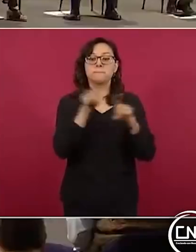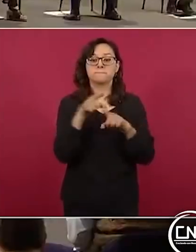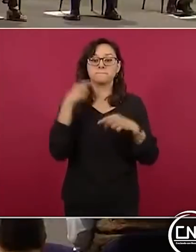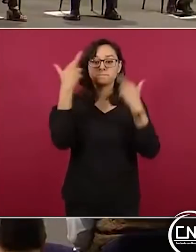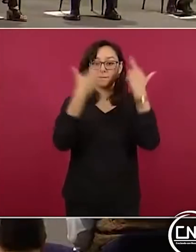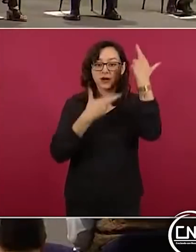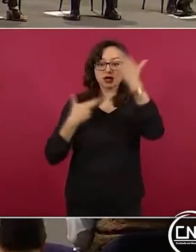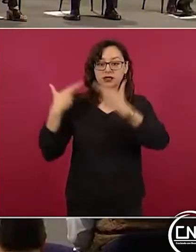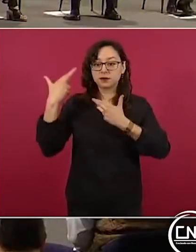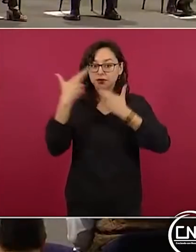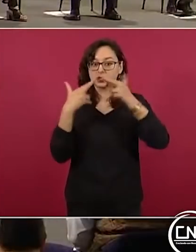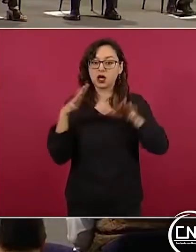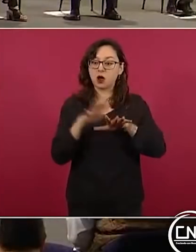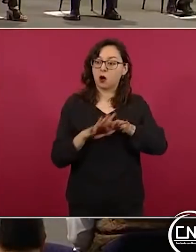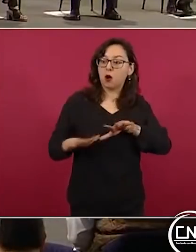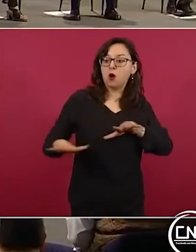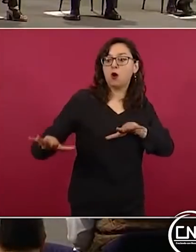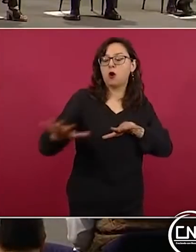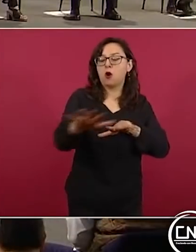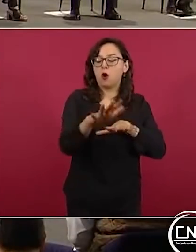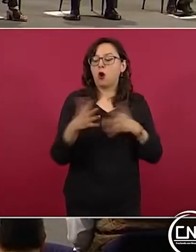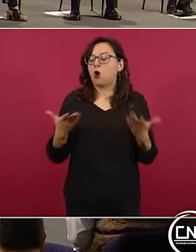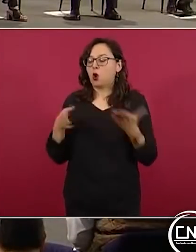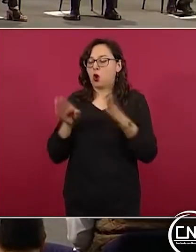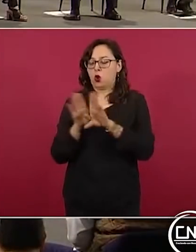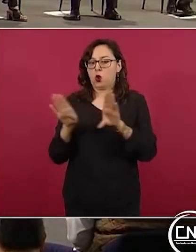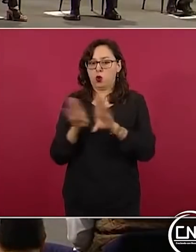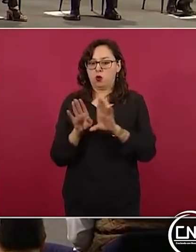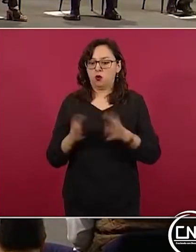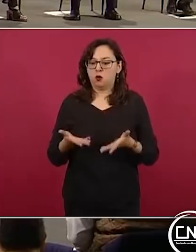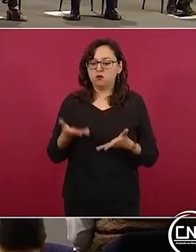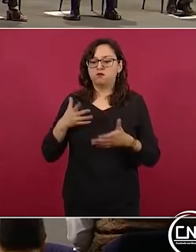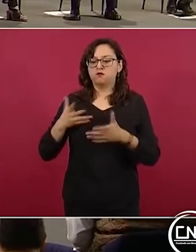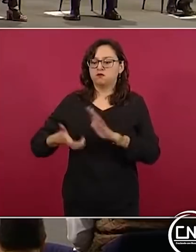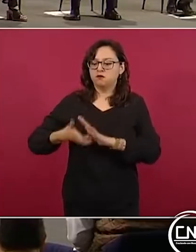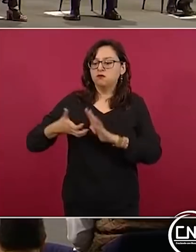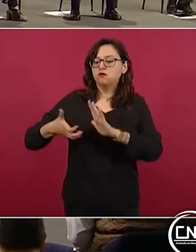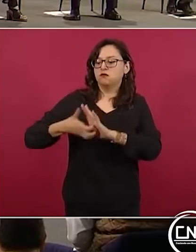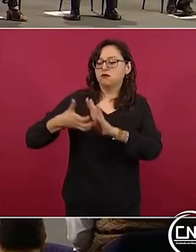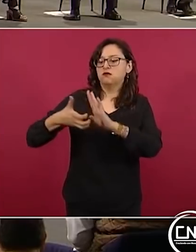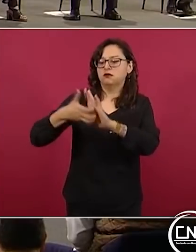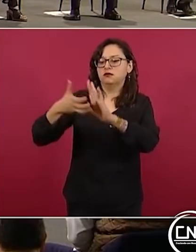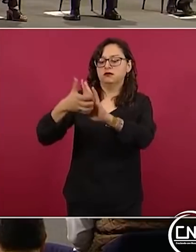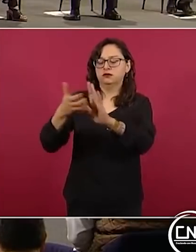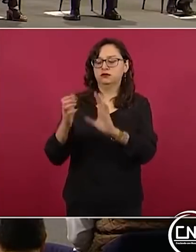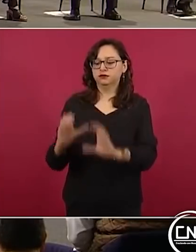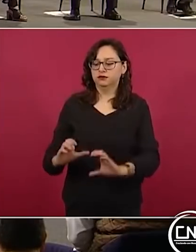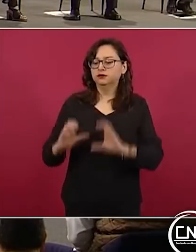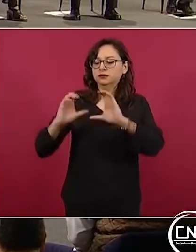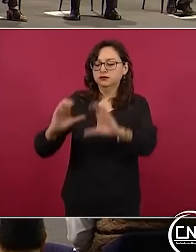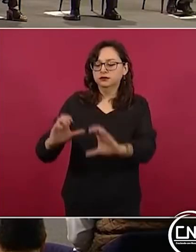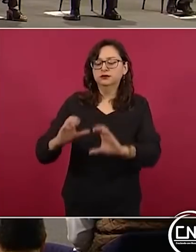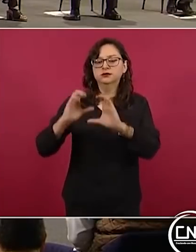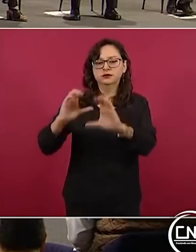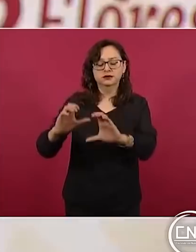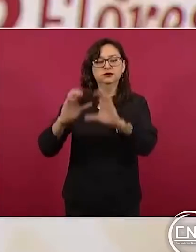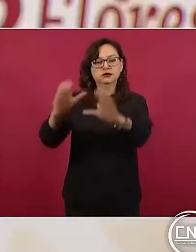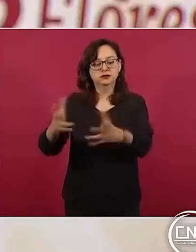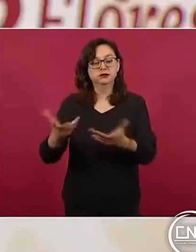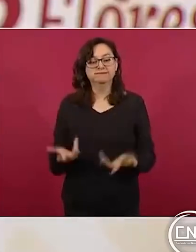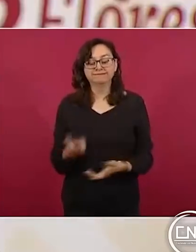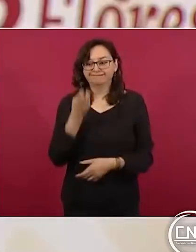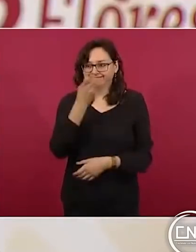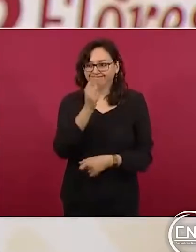medidas de preservación a aplicar en los monumentos excedentes que nosotros tenemos en el trazo. Con esto Sedena también ratifica su compromiso de